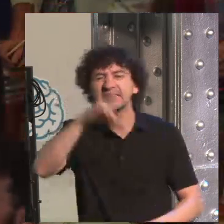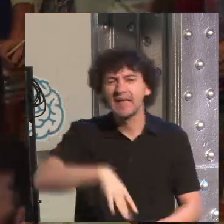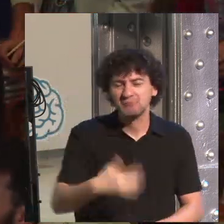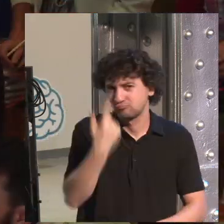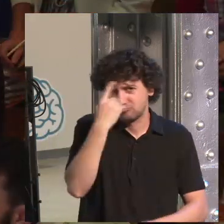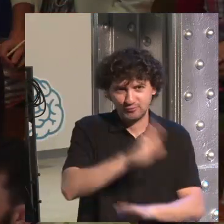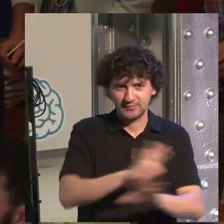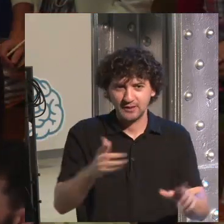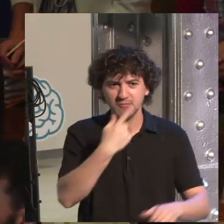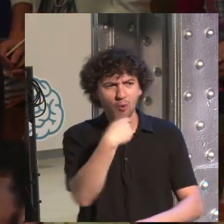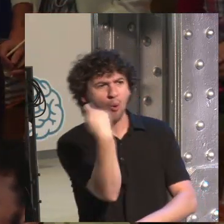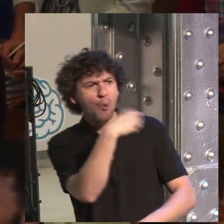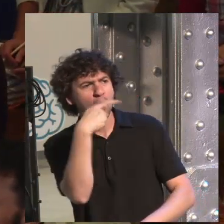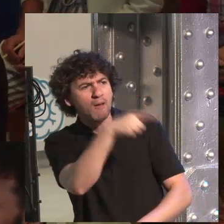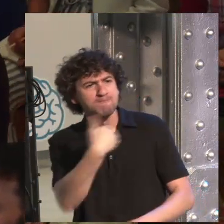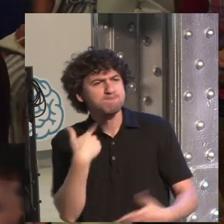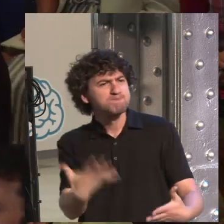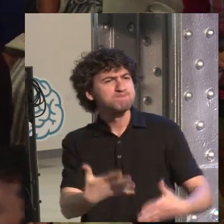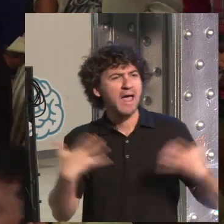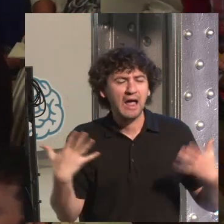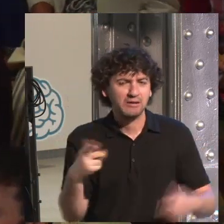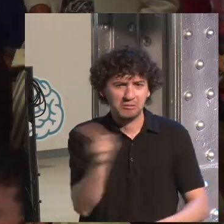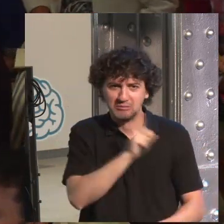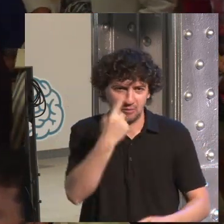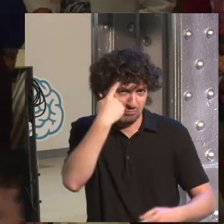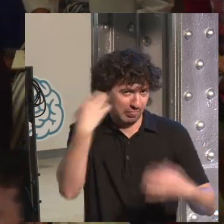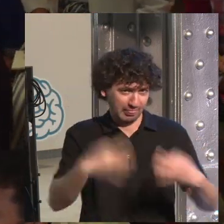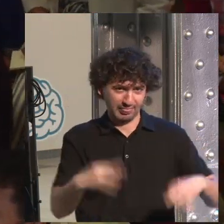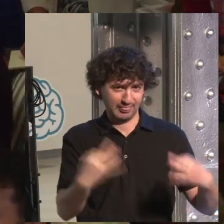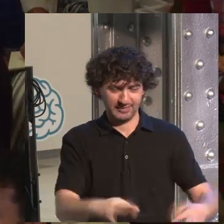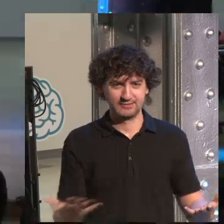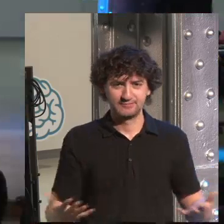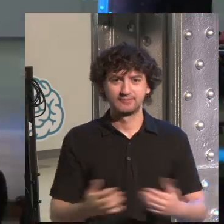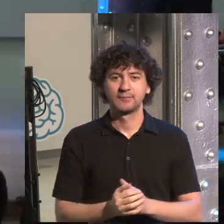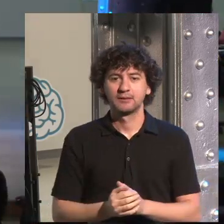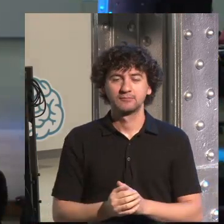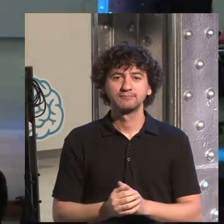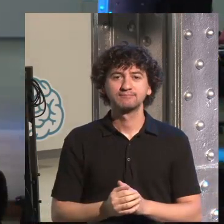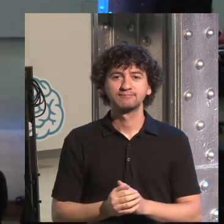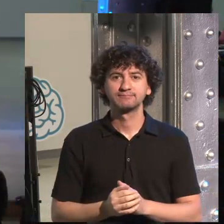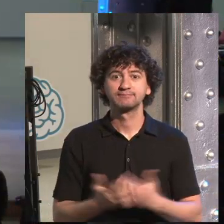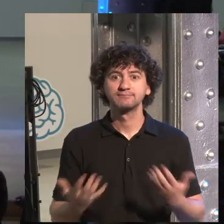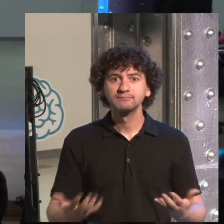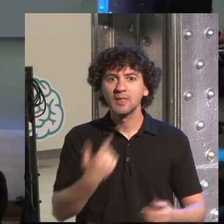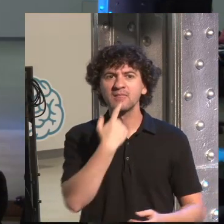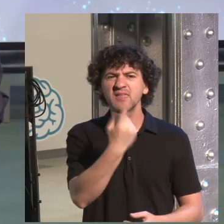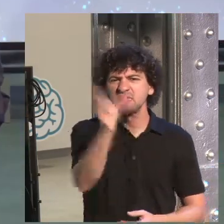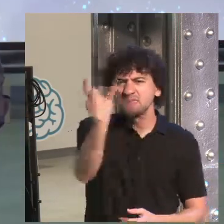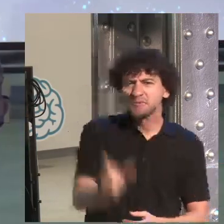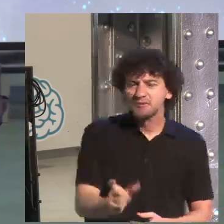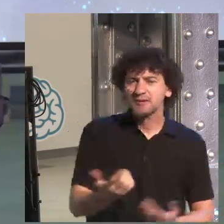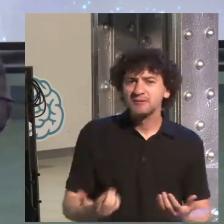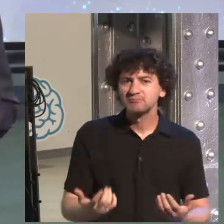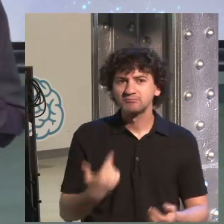dice, ostras, el tío de los abanicos, cómo me gusta. Y nunca hay nadie que diga, yo